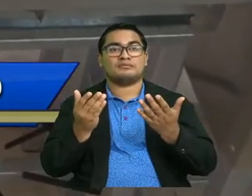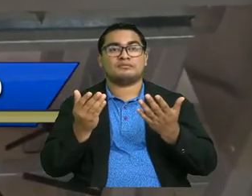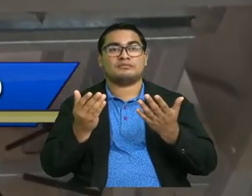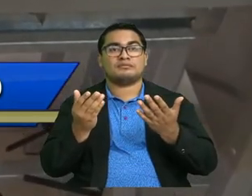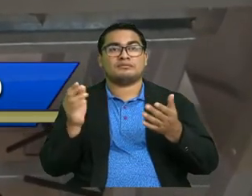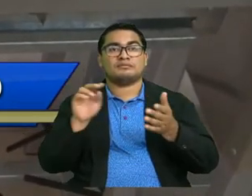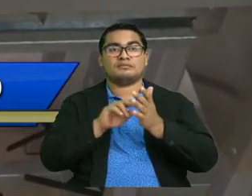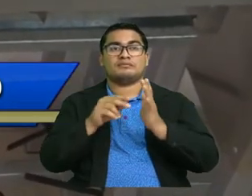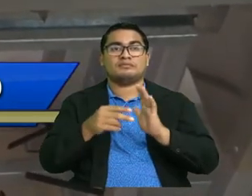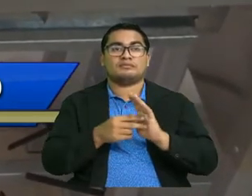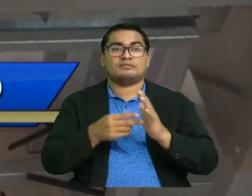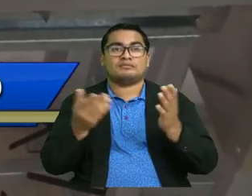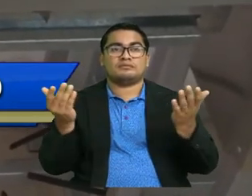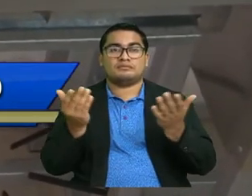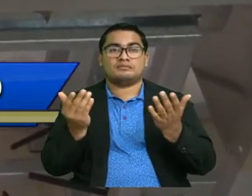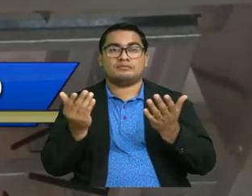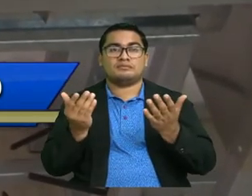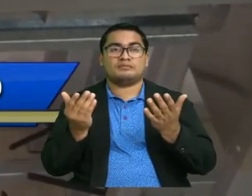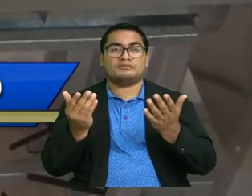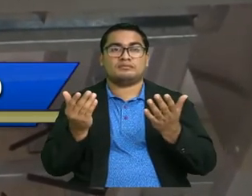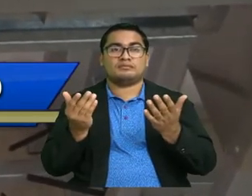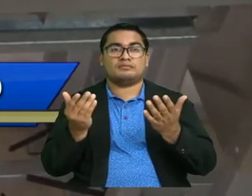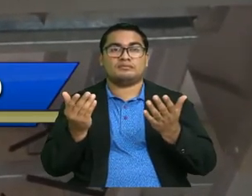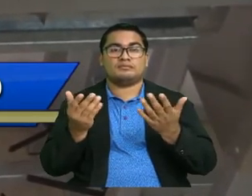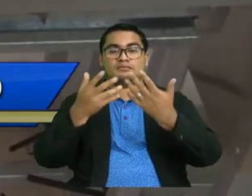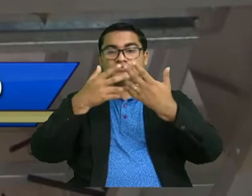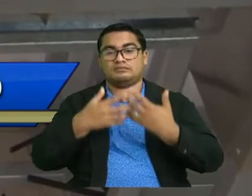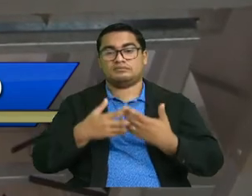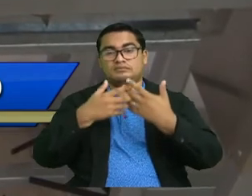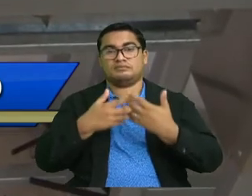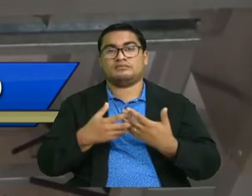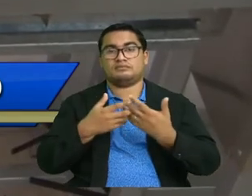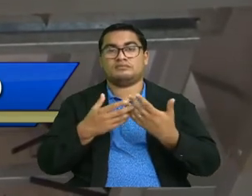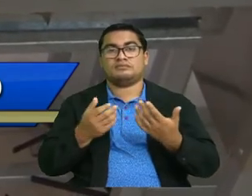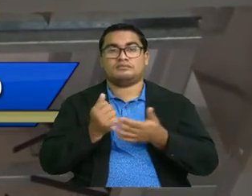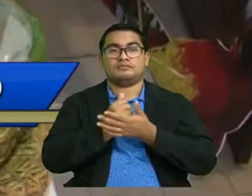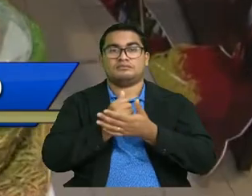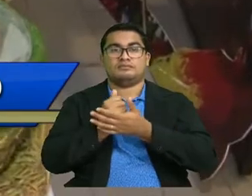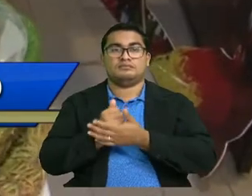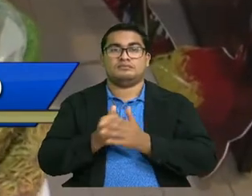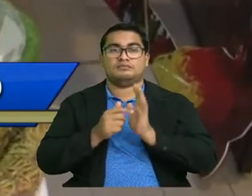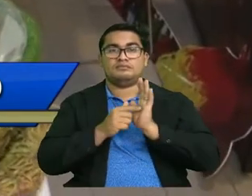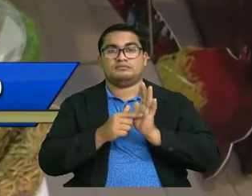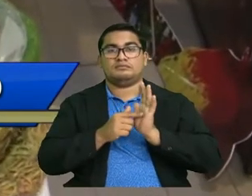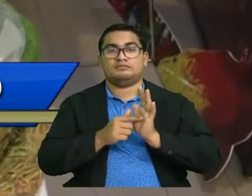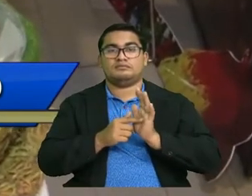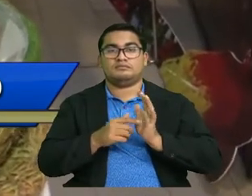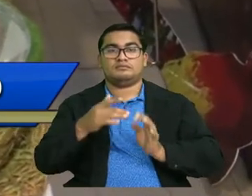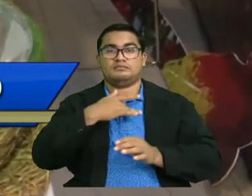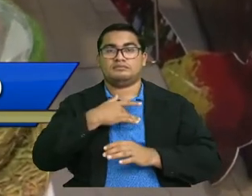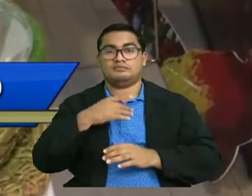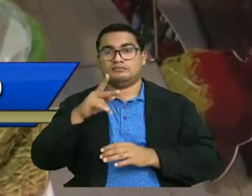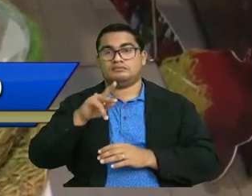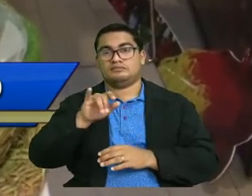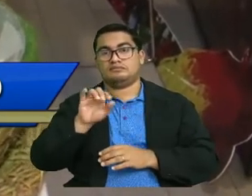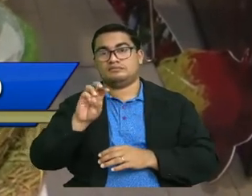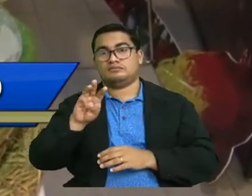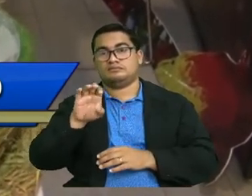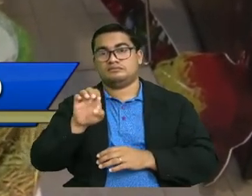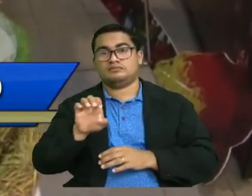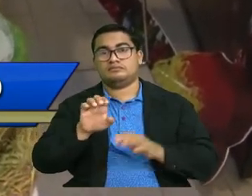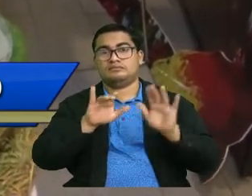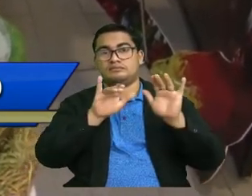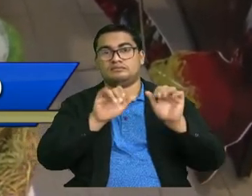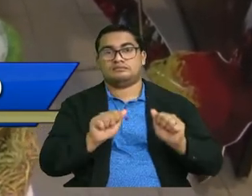lo que significa para ese aporte al sector empresarial, es decir, porque no necesariamente tienen que ser pymes que estén ya trabajando con el